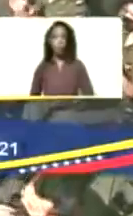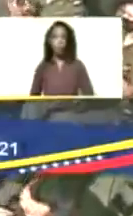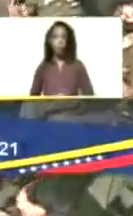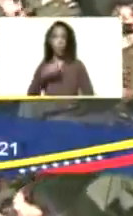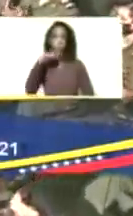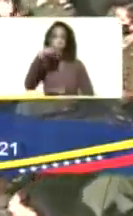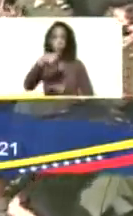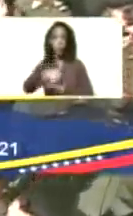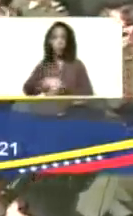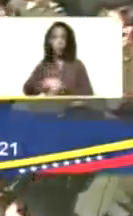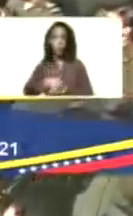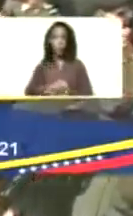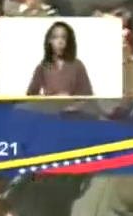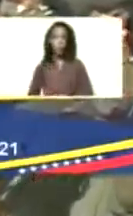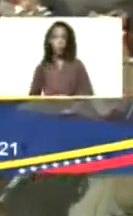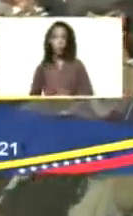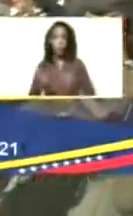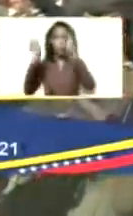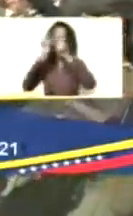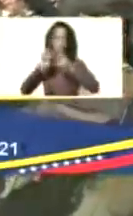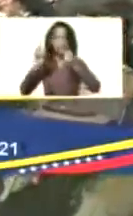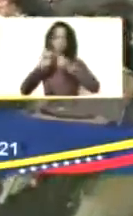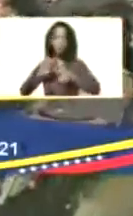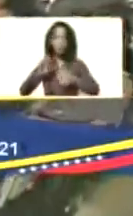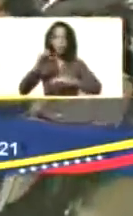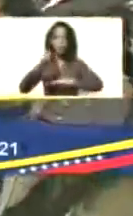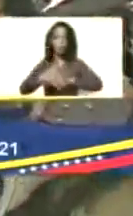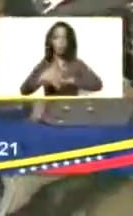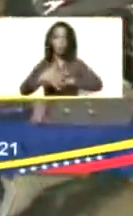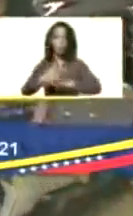Mención investigación tecnológica.